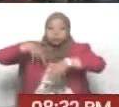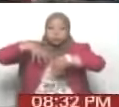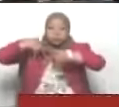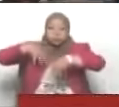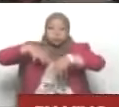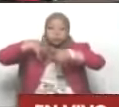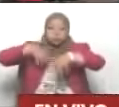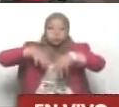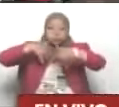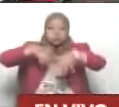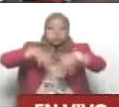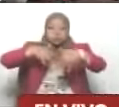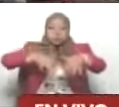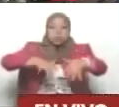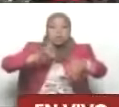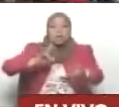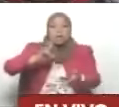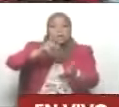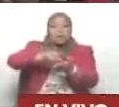y ahí estuvo Diosdado.